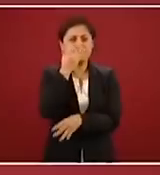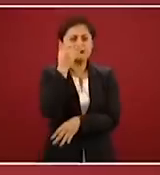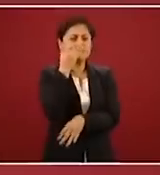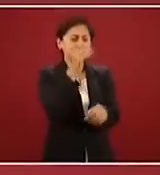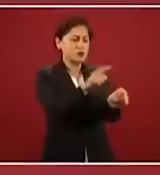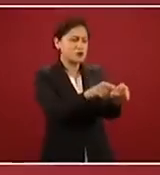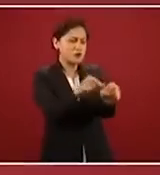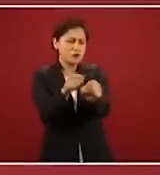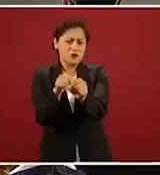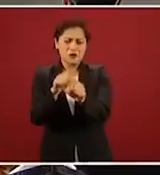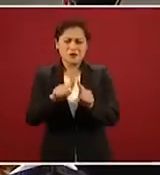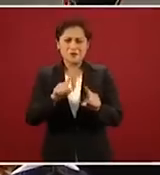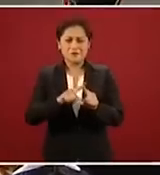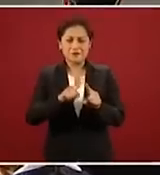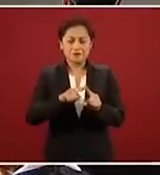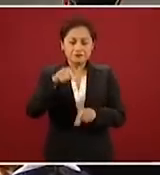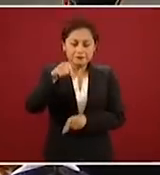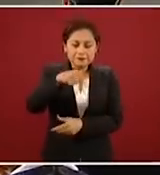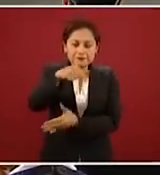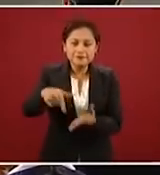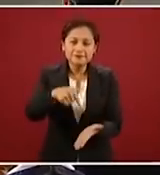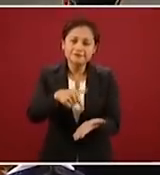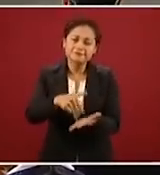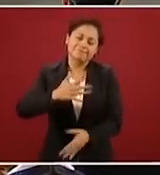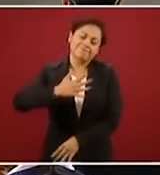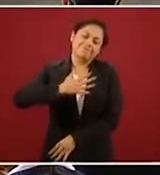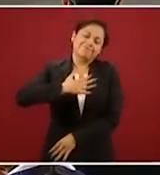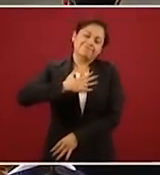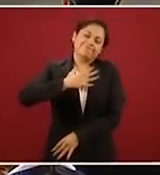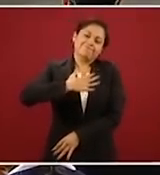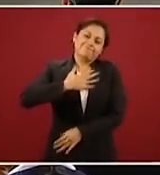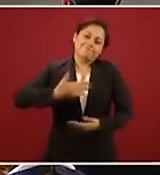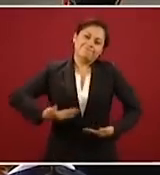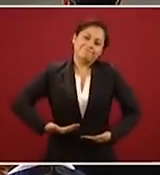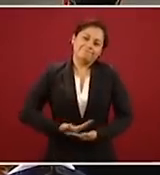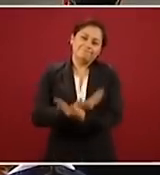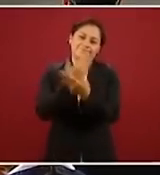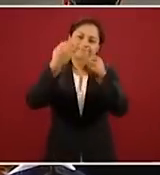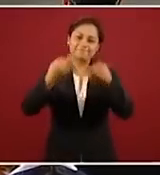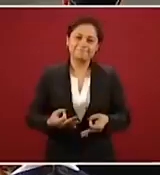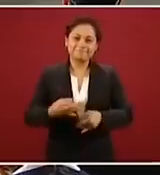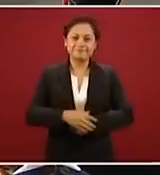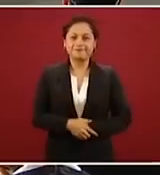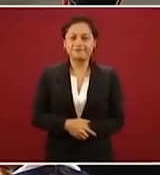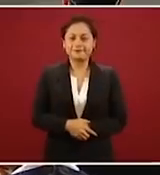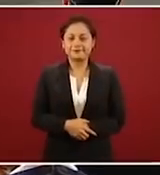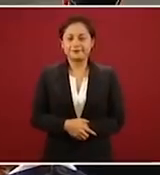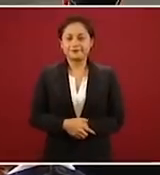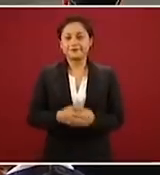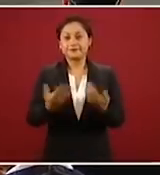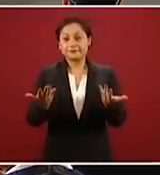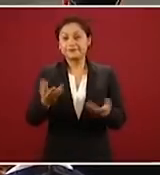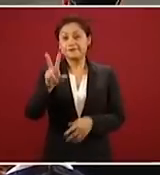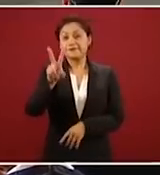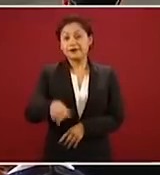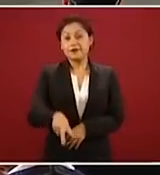es mi tierra. Un gusto recibir